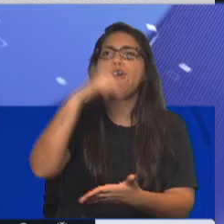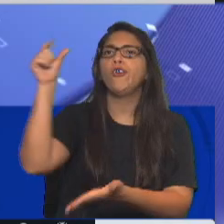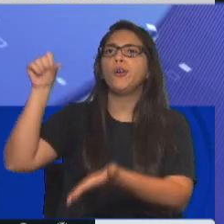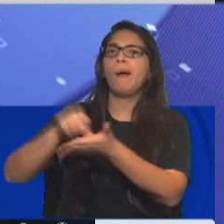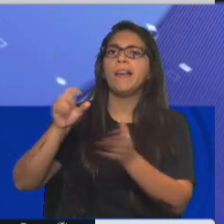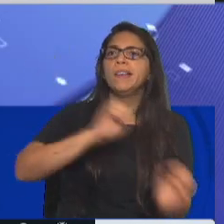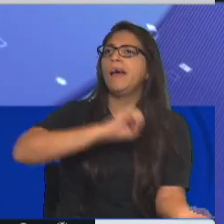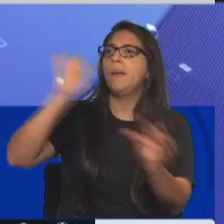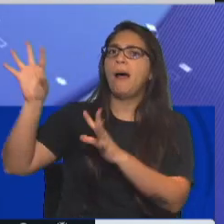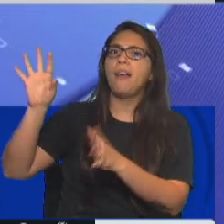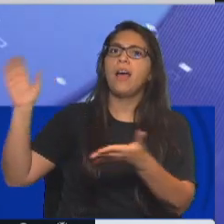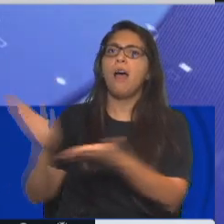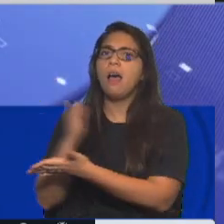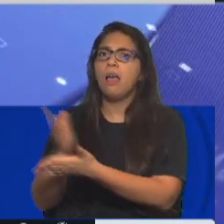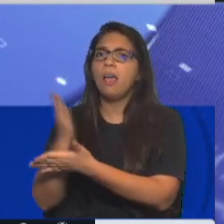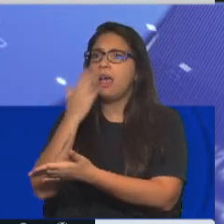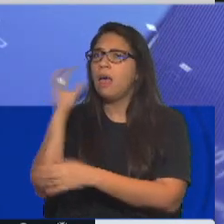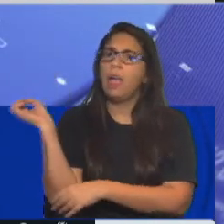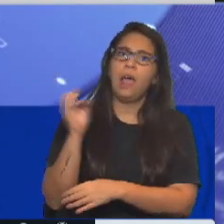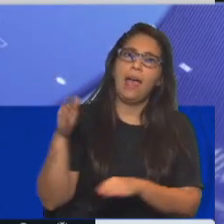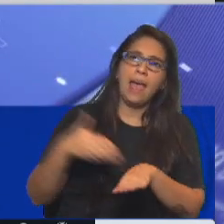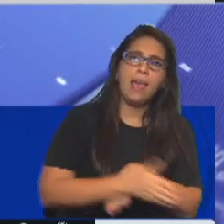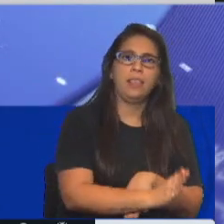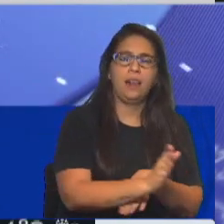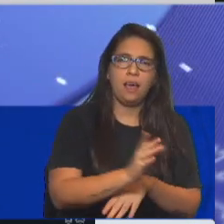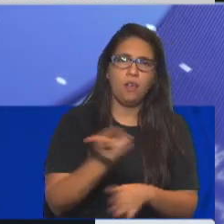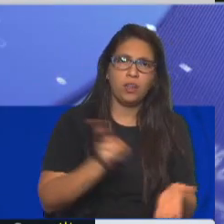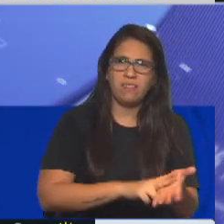yendo en contra de la misma política del friendshoring que ellos mismos estaban